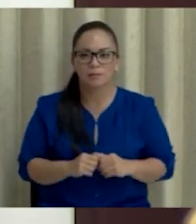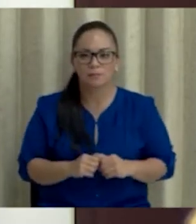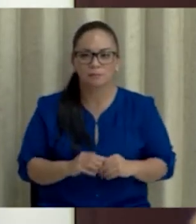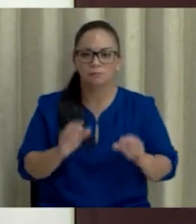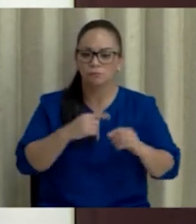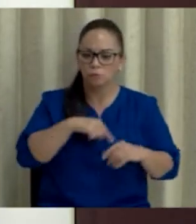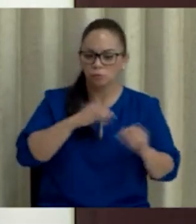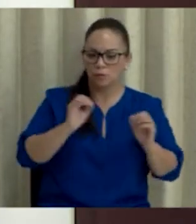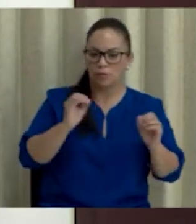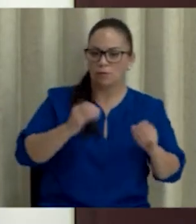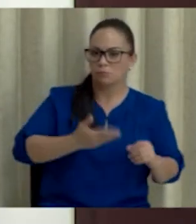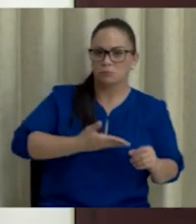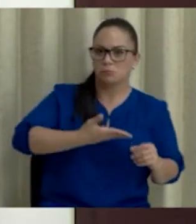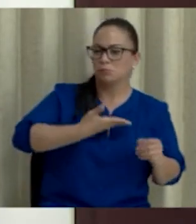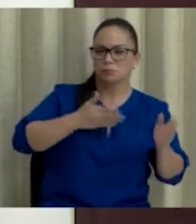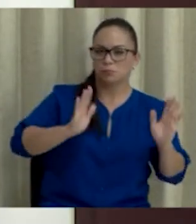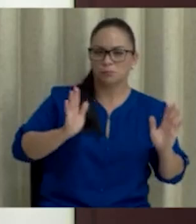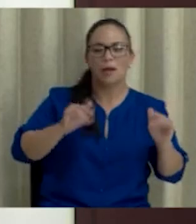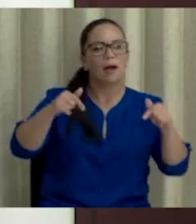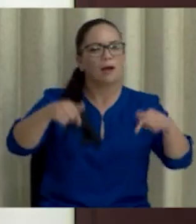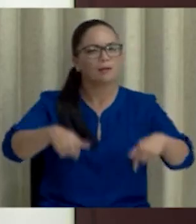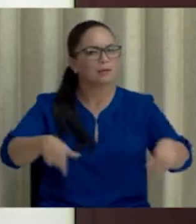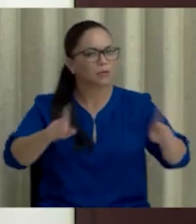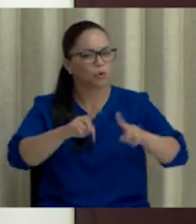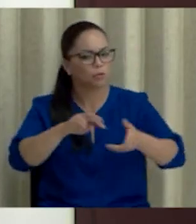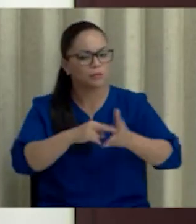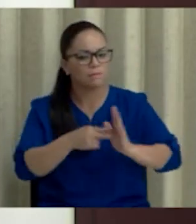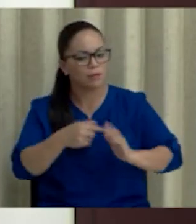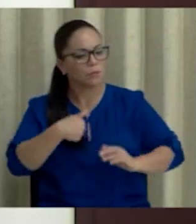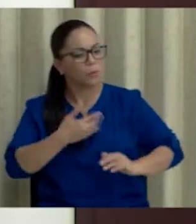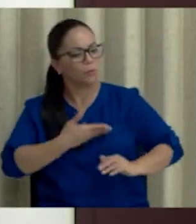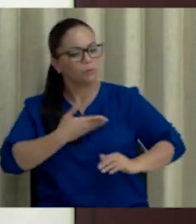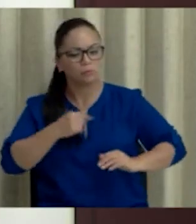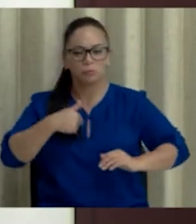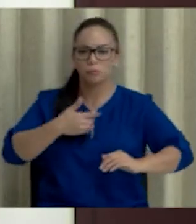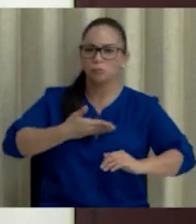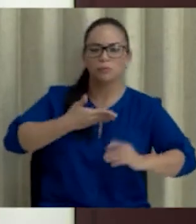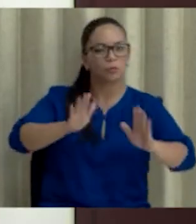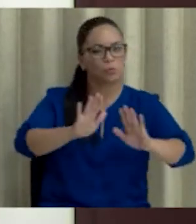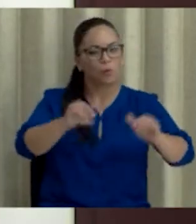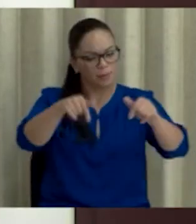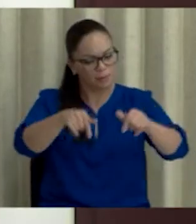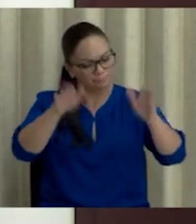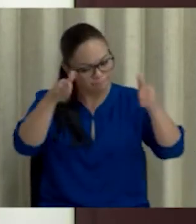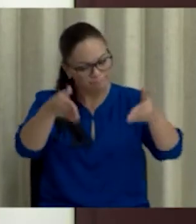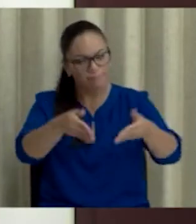vanidades, y no se trata de vanidades, se trata de rica.